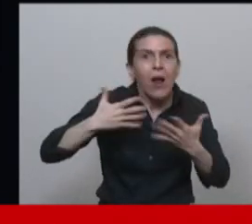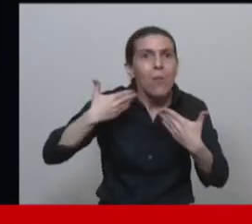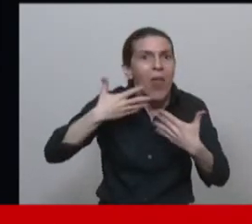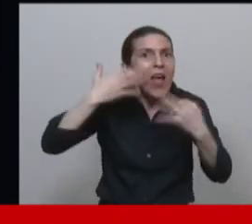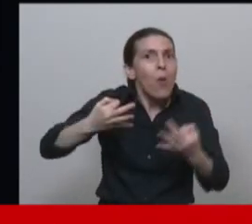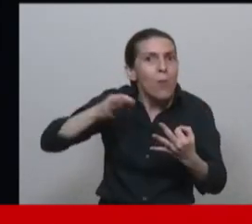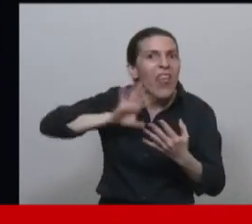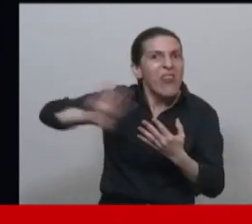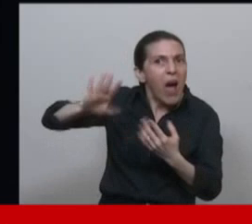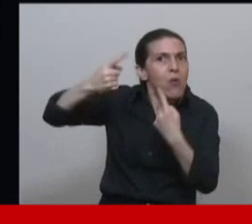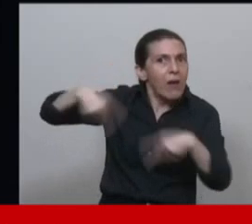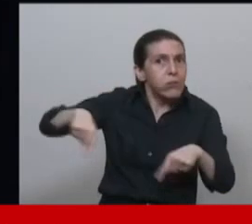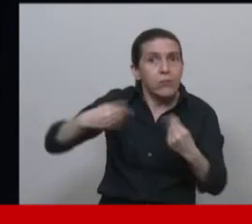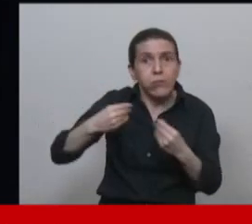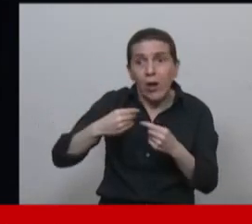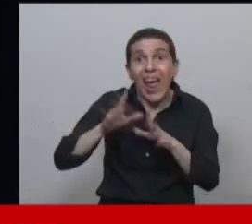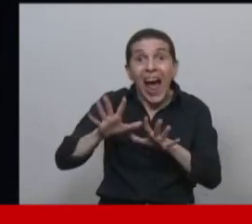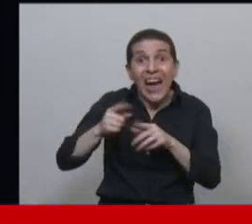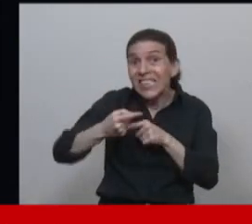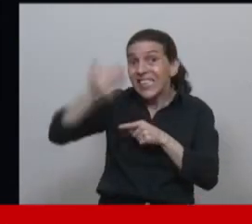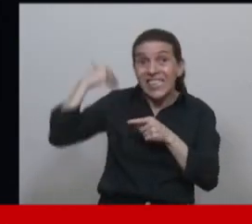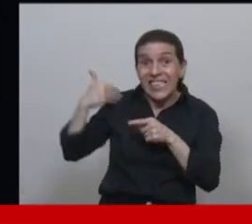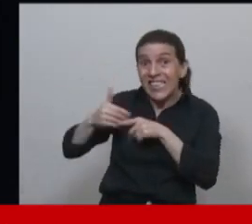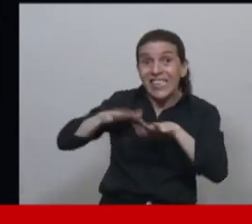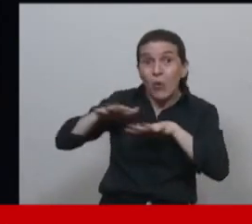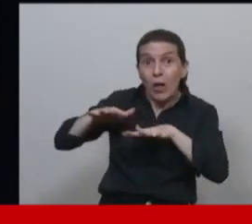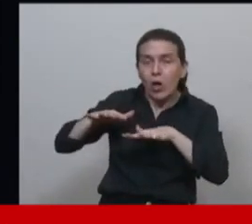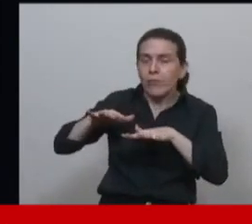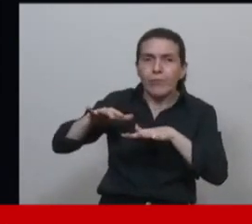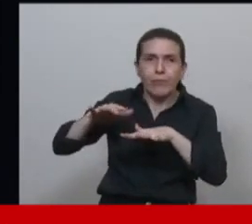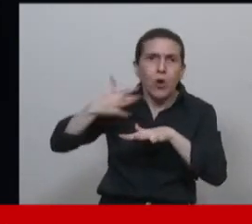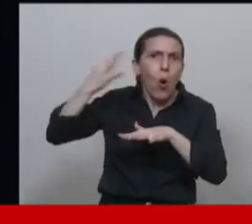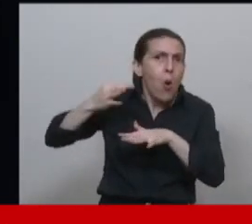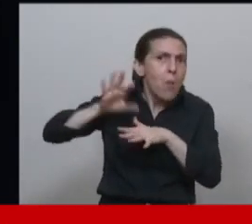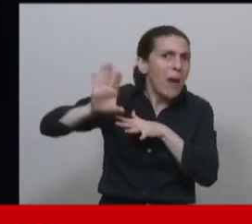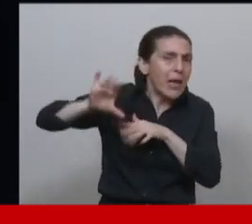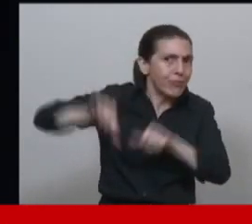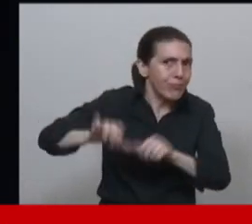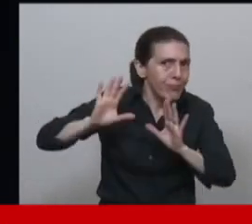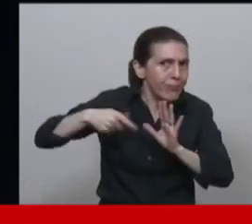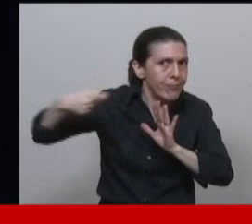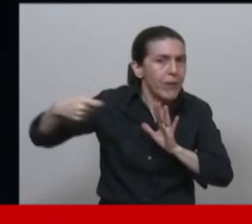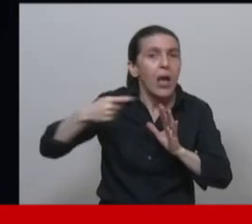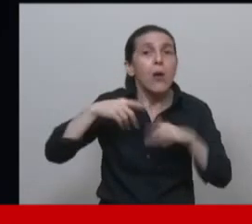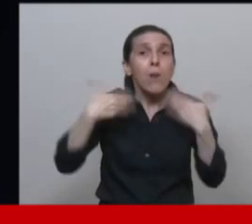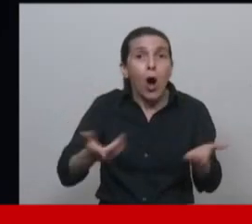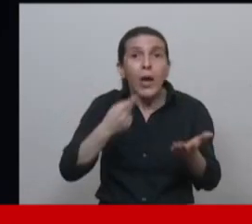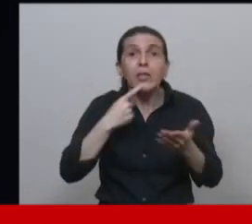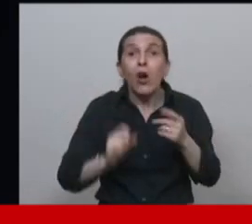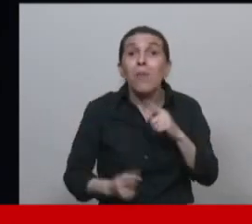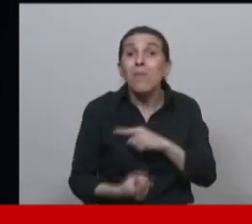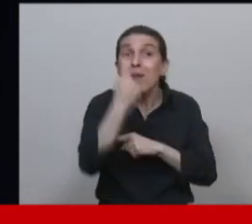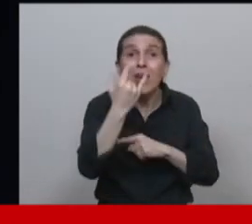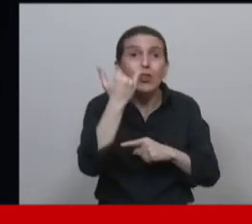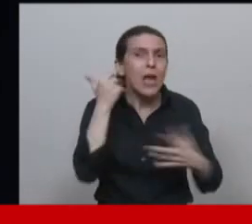cumplir, porque esos no los podíamos cumplir. Fue así que desde el primer momento involucramos al